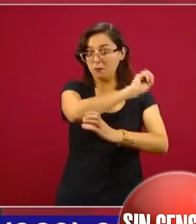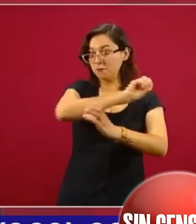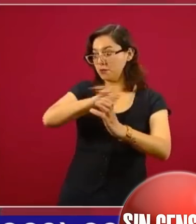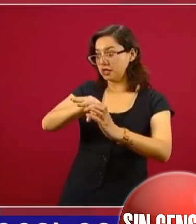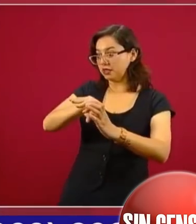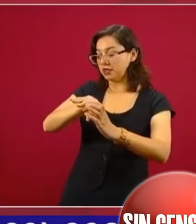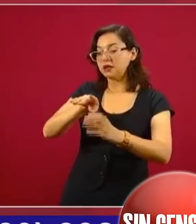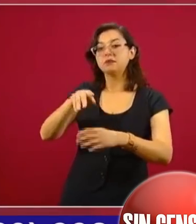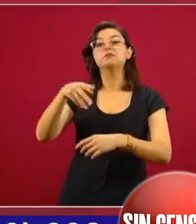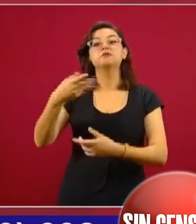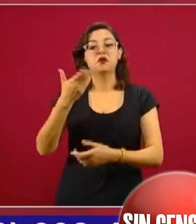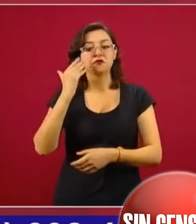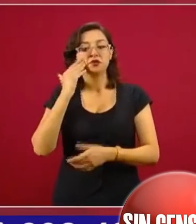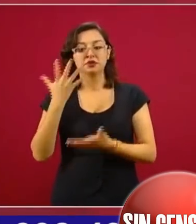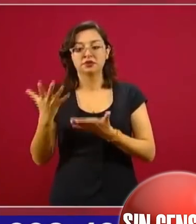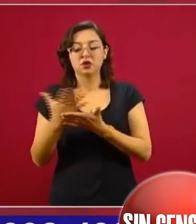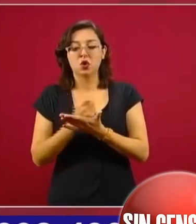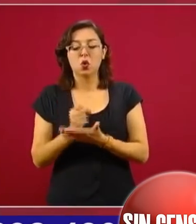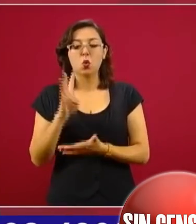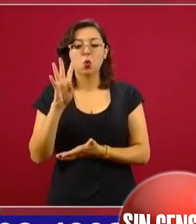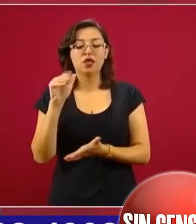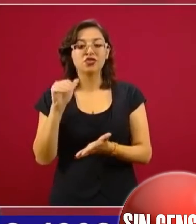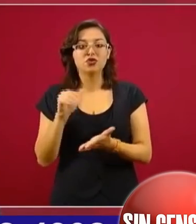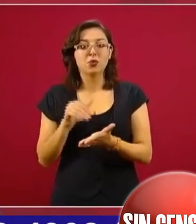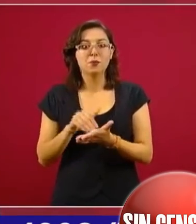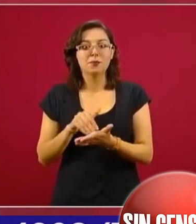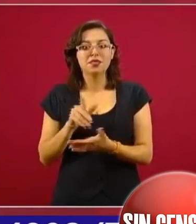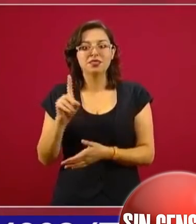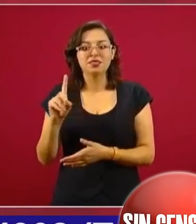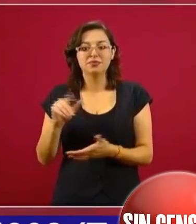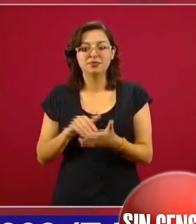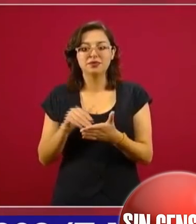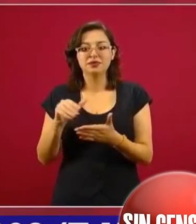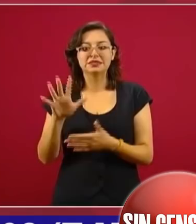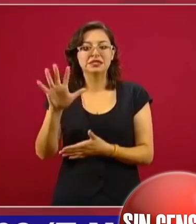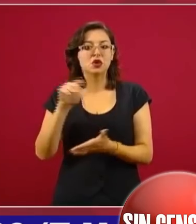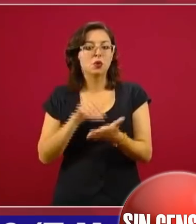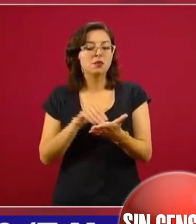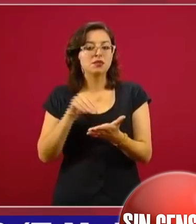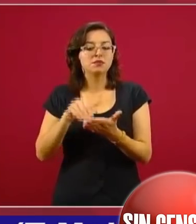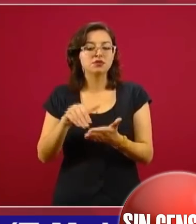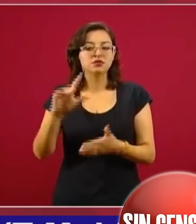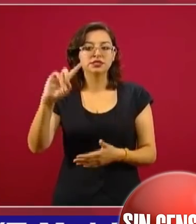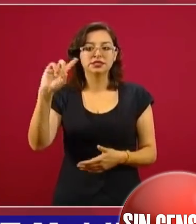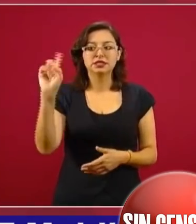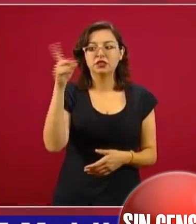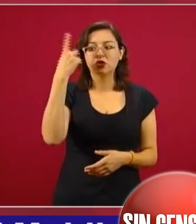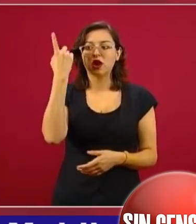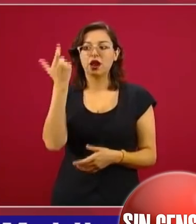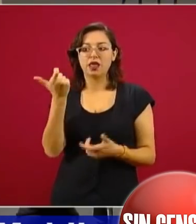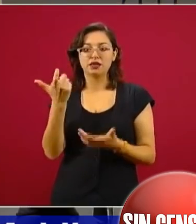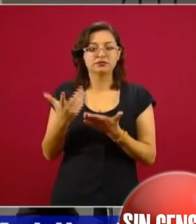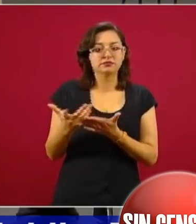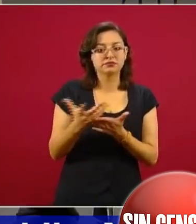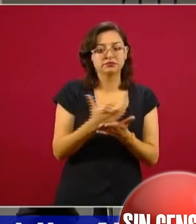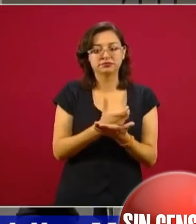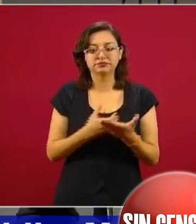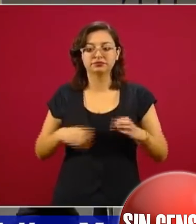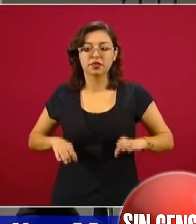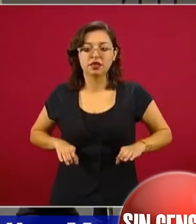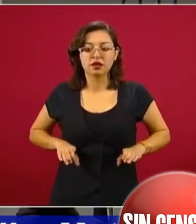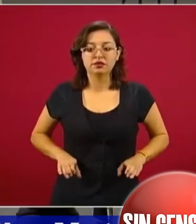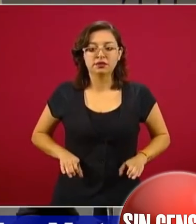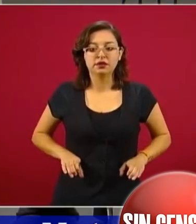tuvo 4.902 millones de dólares de ganancias, 5.000 millones de dólares, para hacerlo cerrado. Facturaron